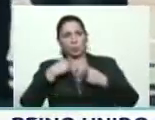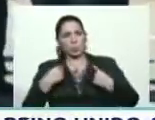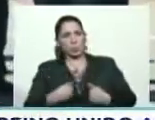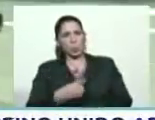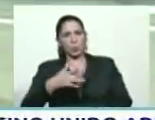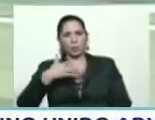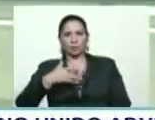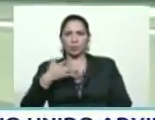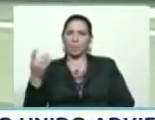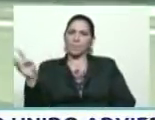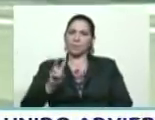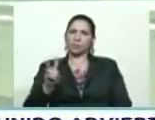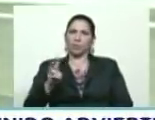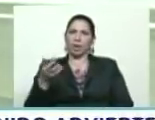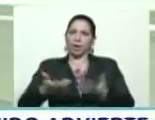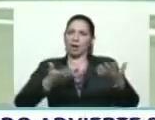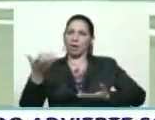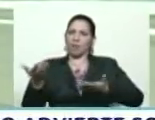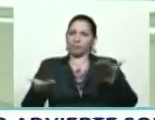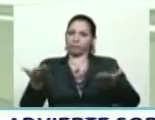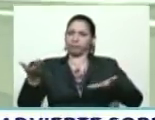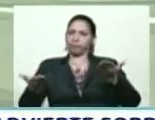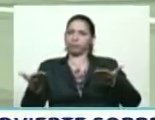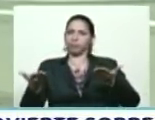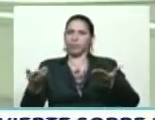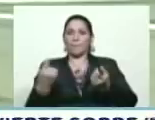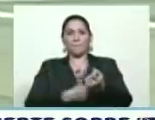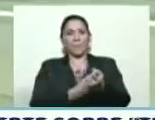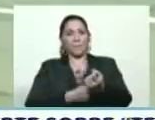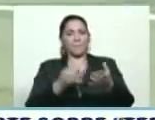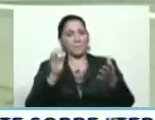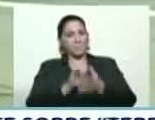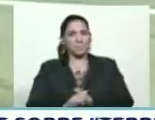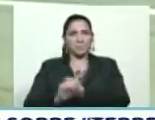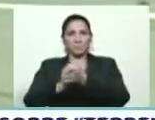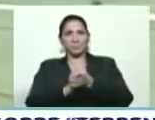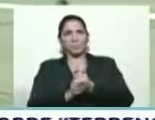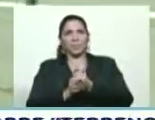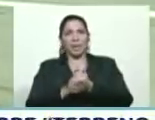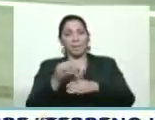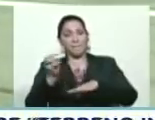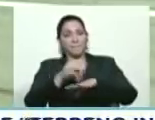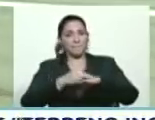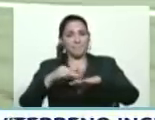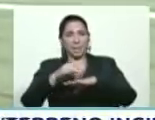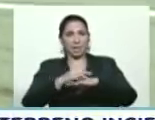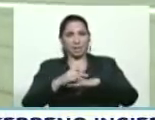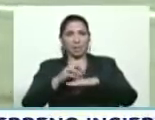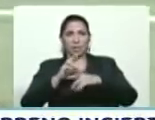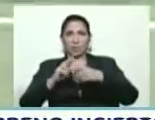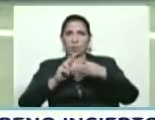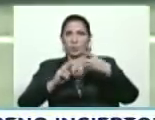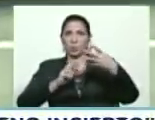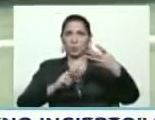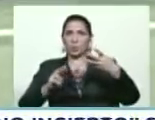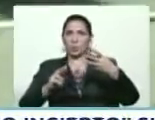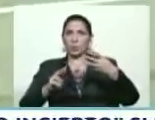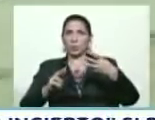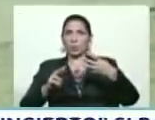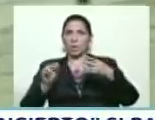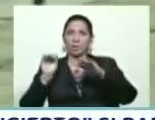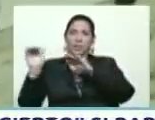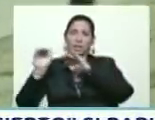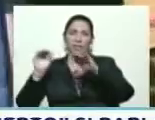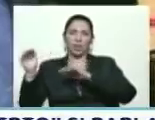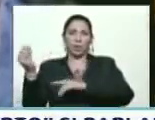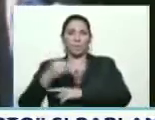ese calor entre ambos países hermanos. Por su parte, el ministro de Relaciones Exteriores, Padrino López, destacaba que más